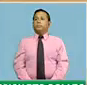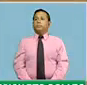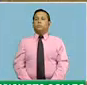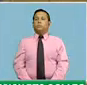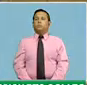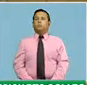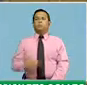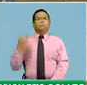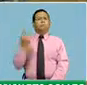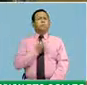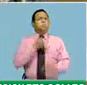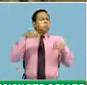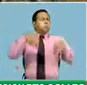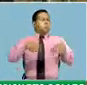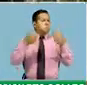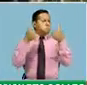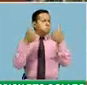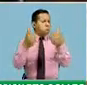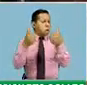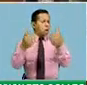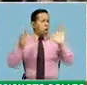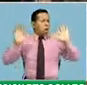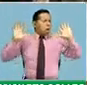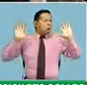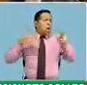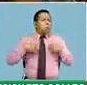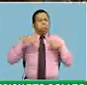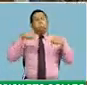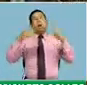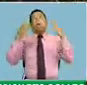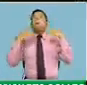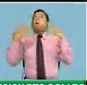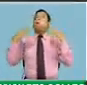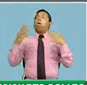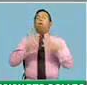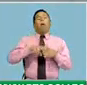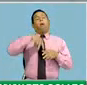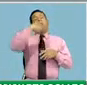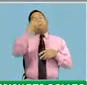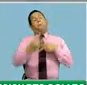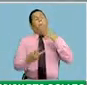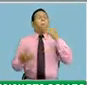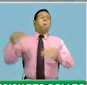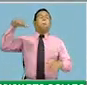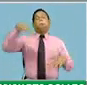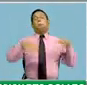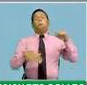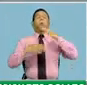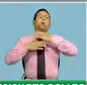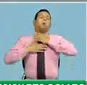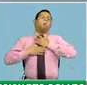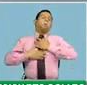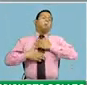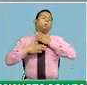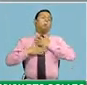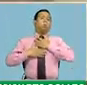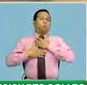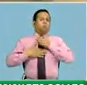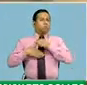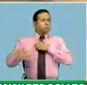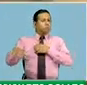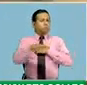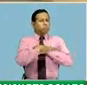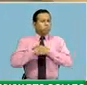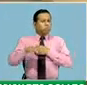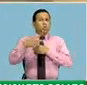Aquí pasamos a lo bien, aquí pasamos solamente para el calor, nada más. Es la realidad en el trasvase Daule-Chongón, en el noroeste